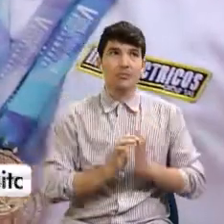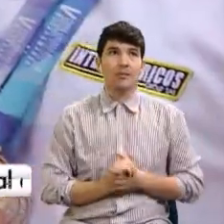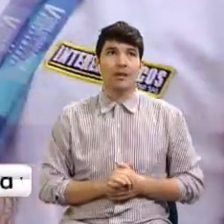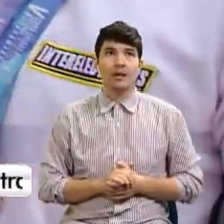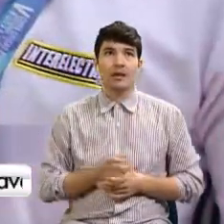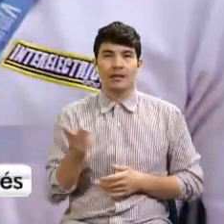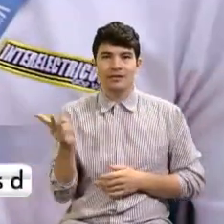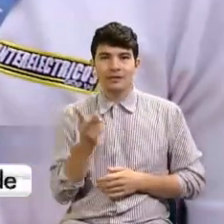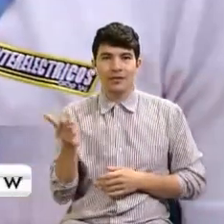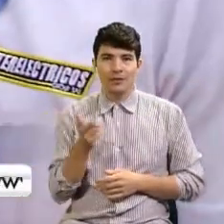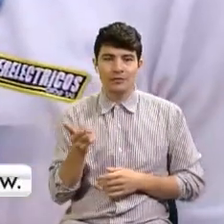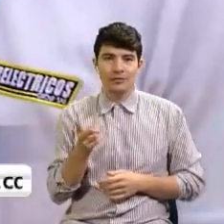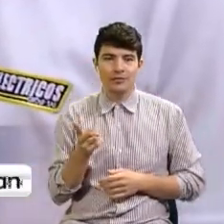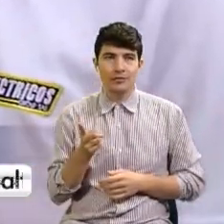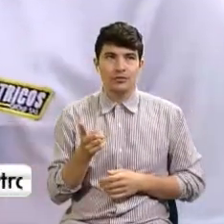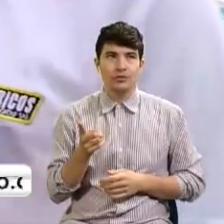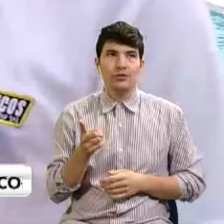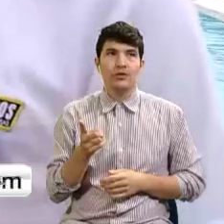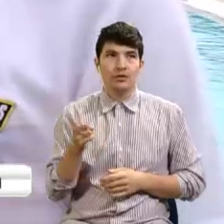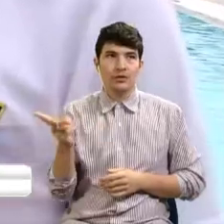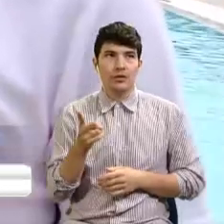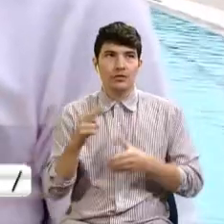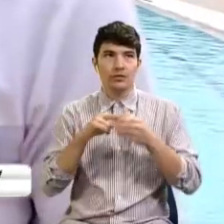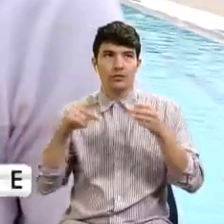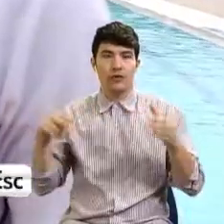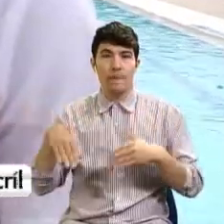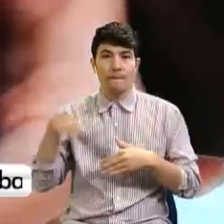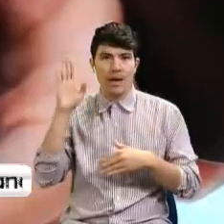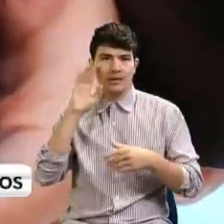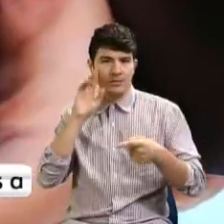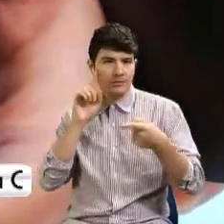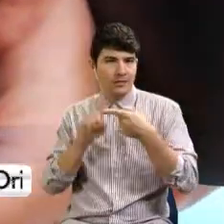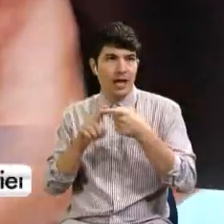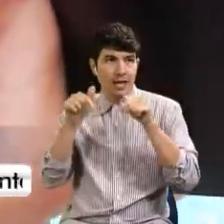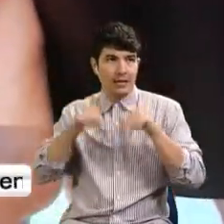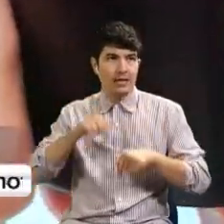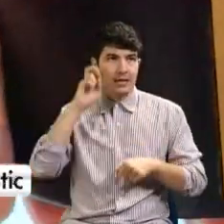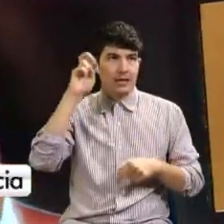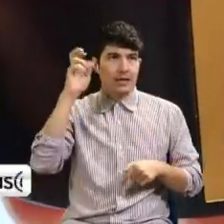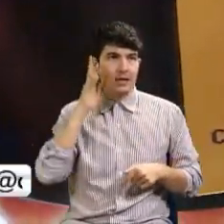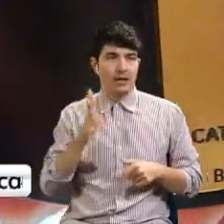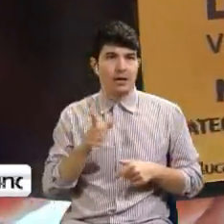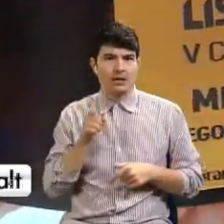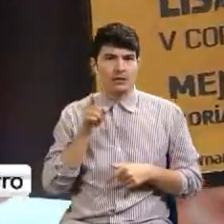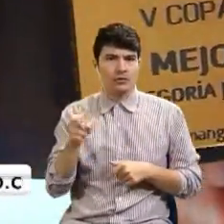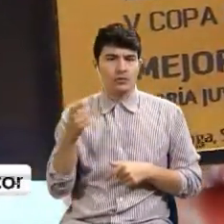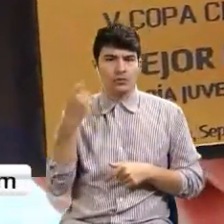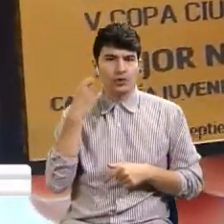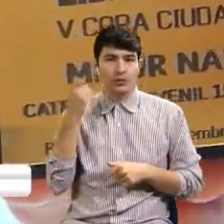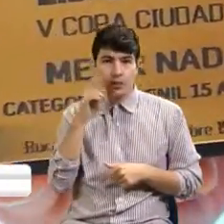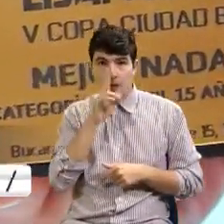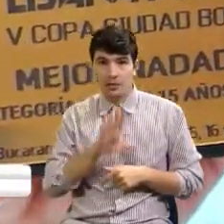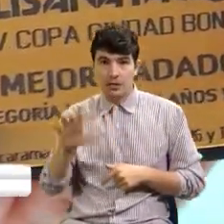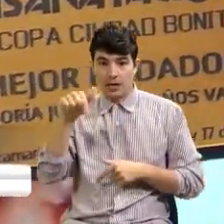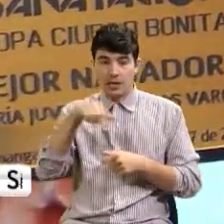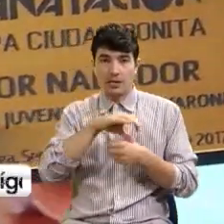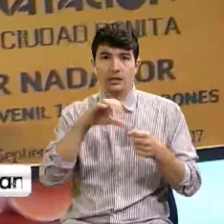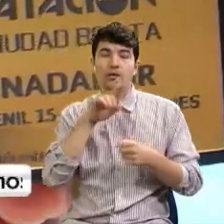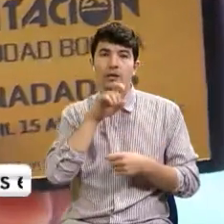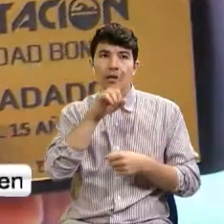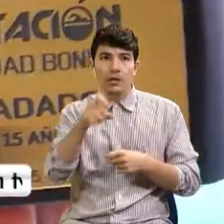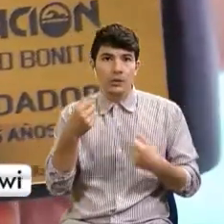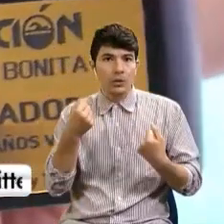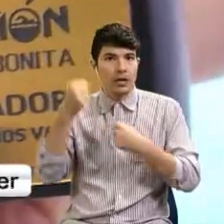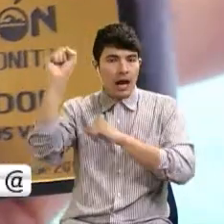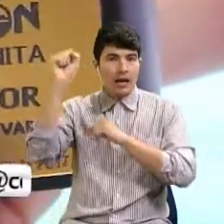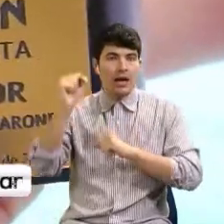para decisión ángel jaime son dos de los nadadores con mayor proyección de norte de santander en su último nacional en bucaramanga brillaron en